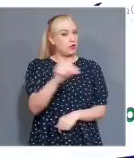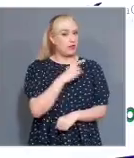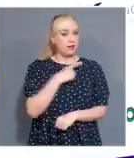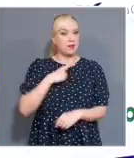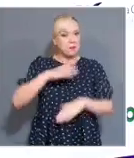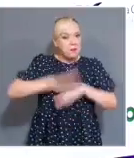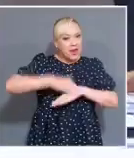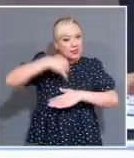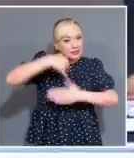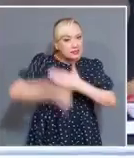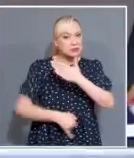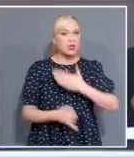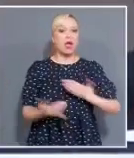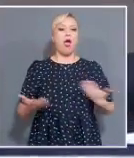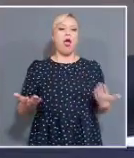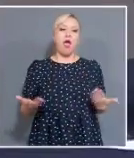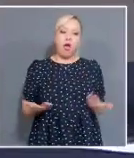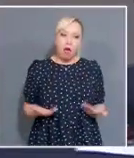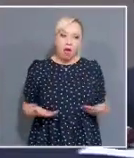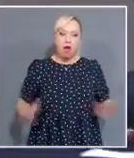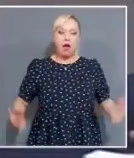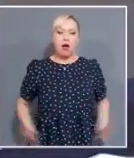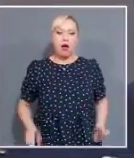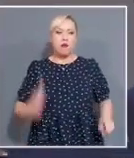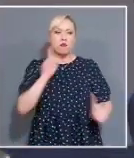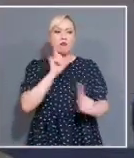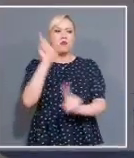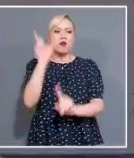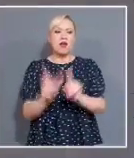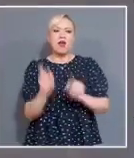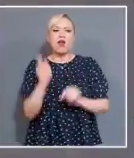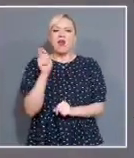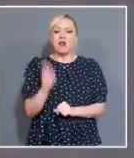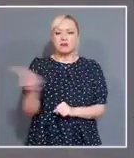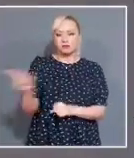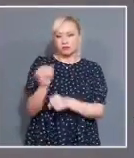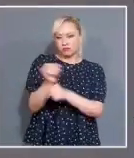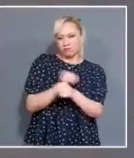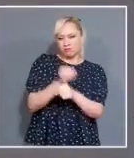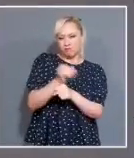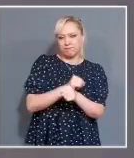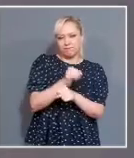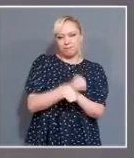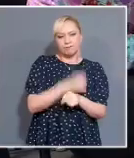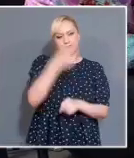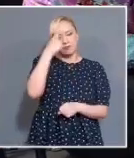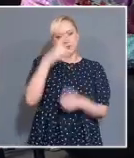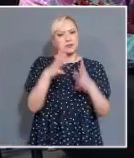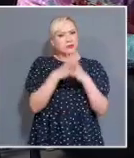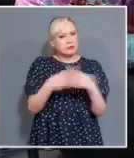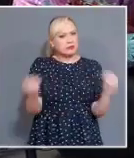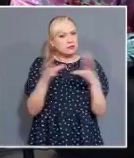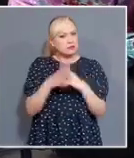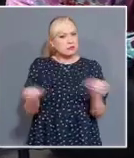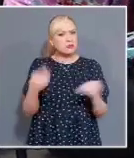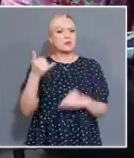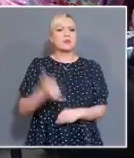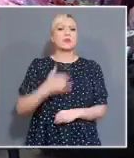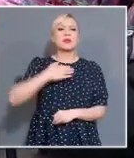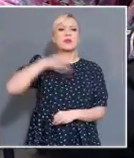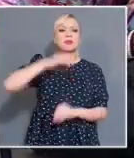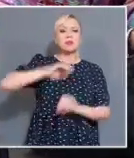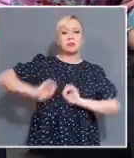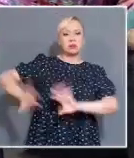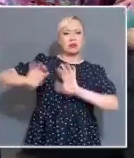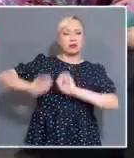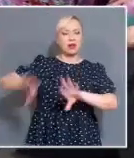perspectiva de género, Volga de Pina Ravest, investigadora del Observatorio sobre Desaparición e Impunidad, destacó que a la fecha en México hay